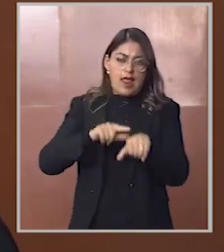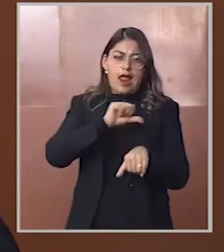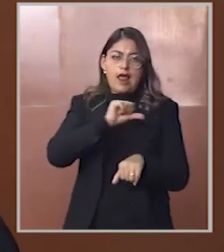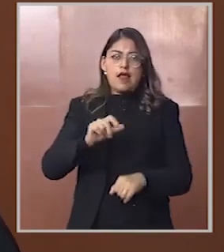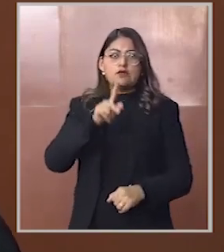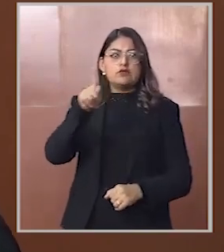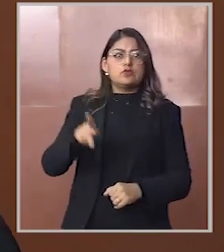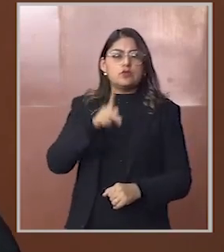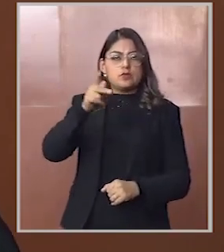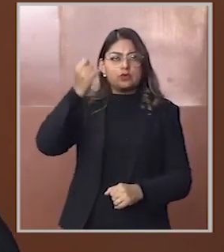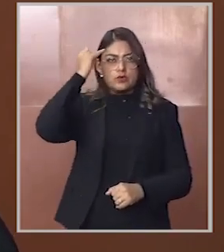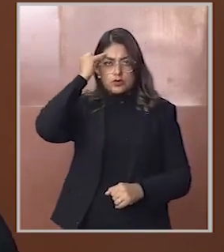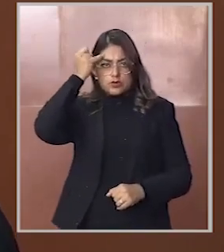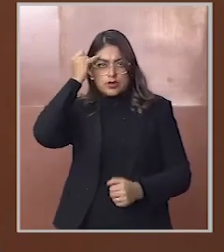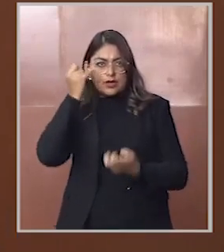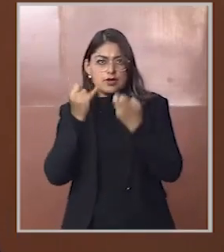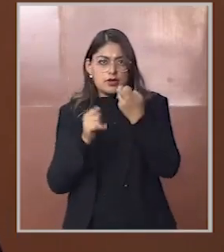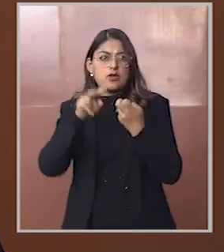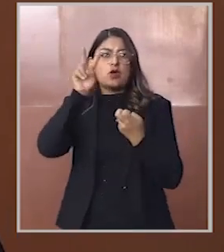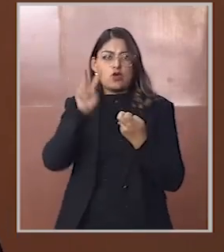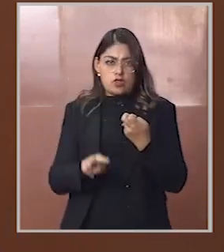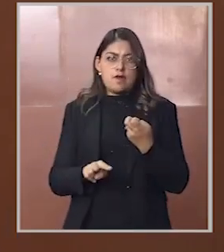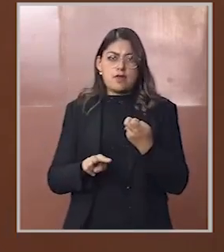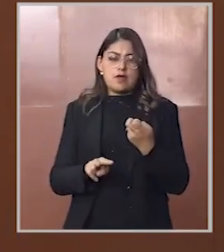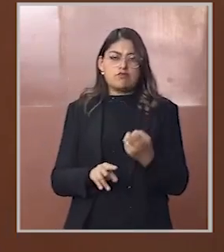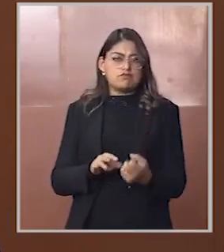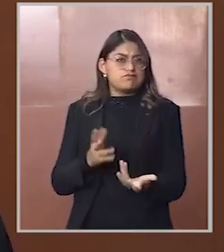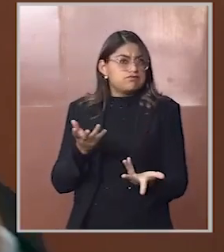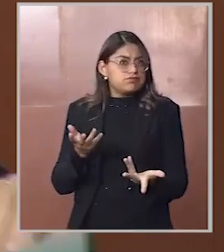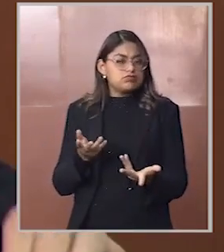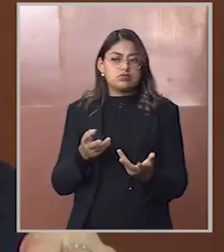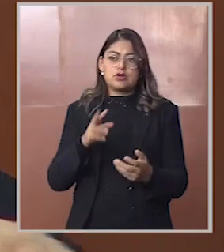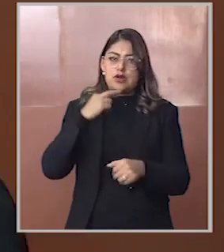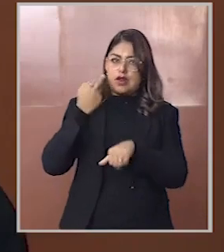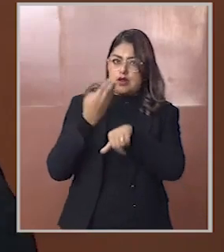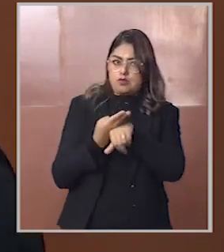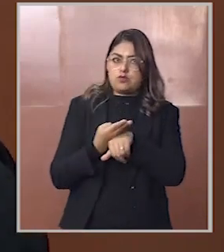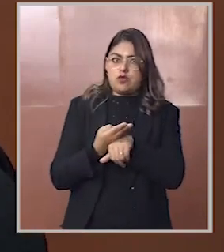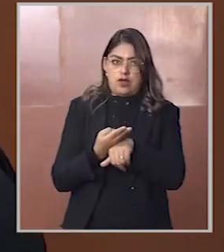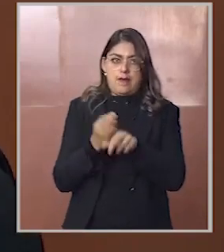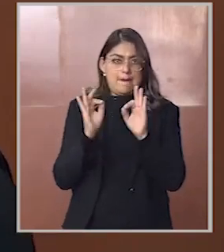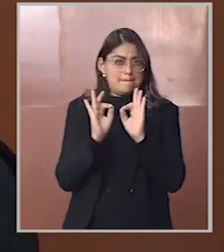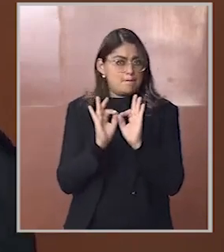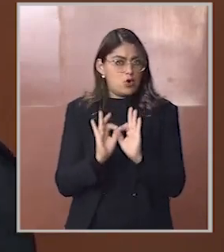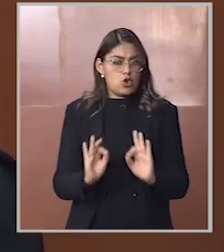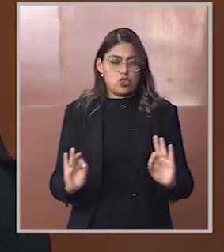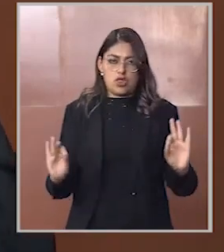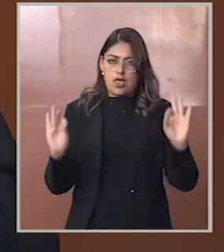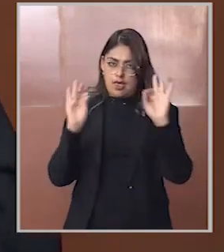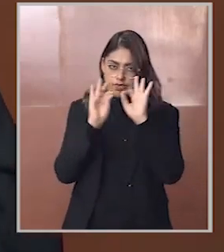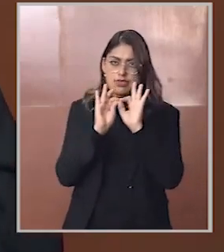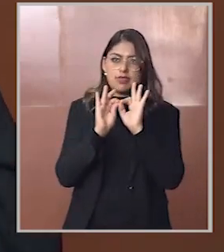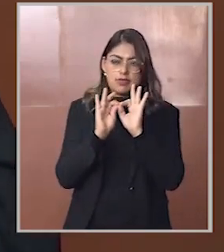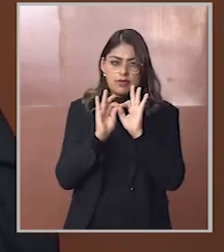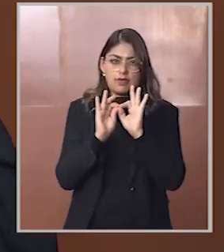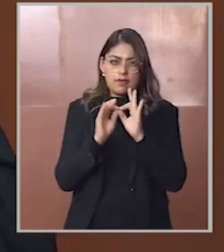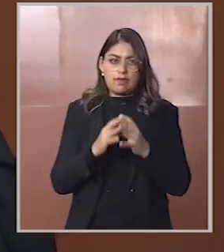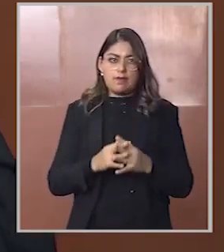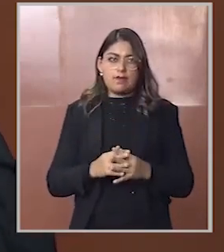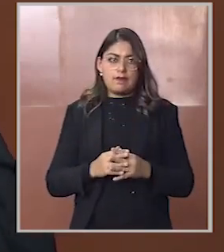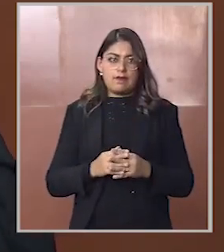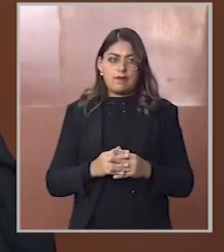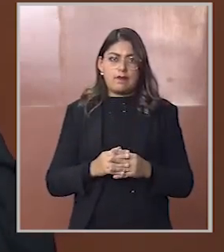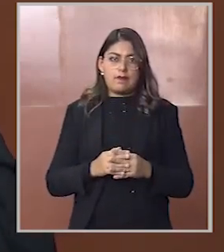los pueblos indígenas lo cual es Sin lugar a duda una eh tarea fundamental no